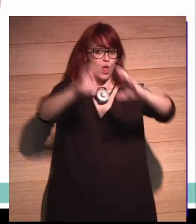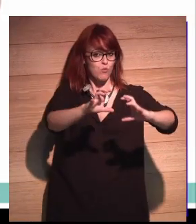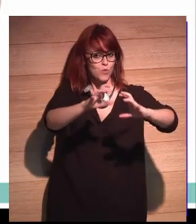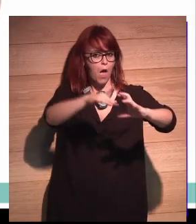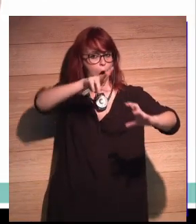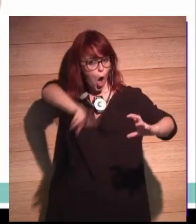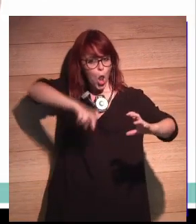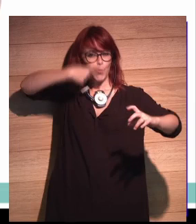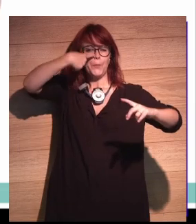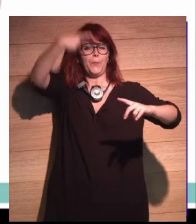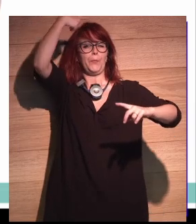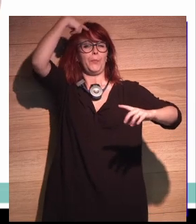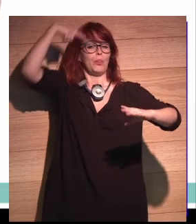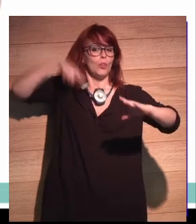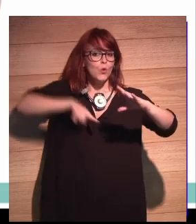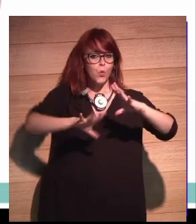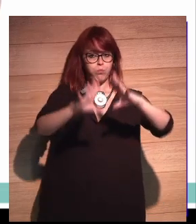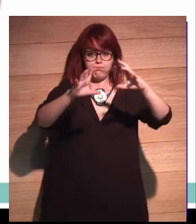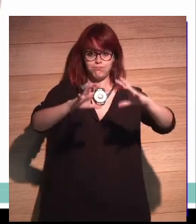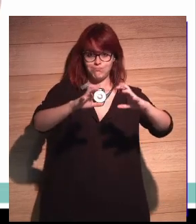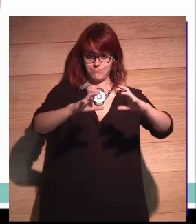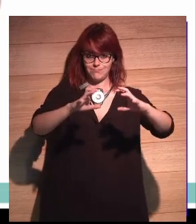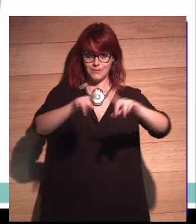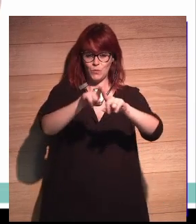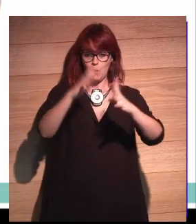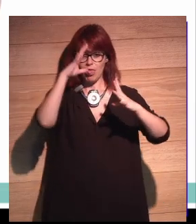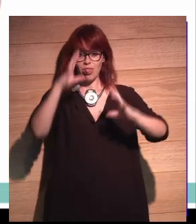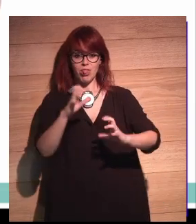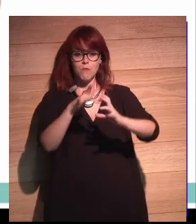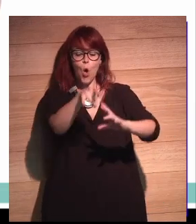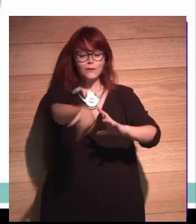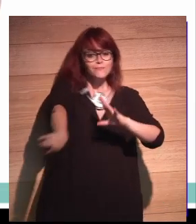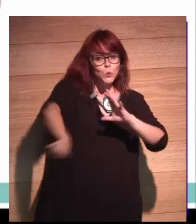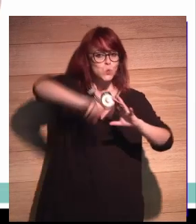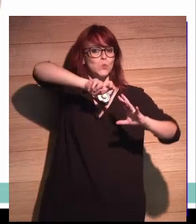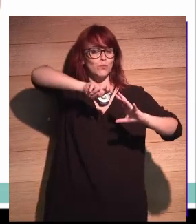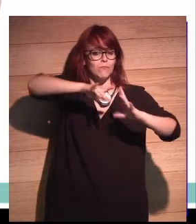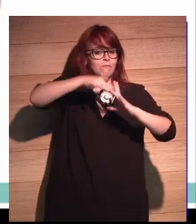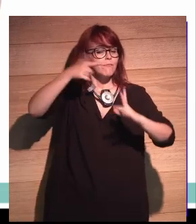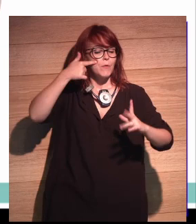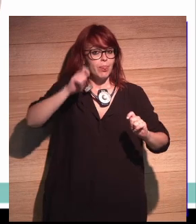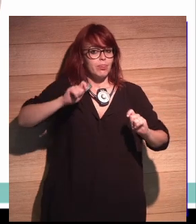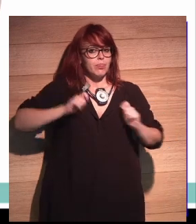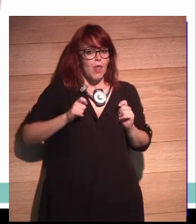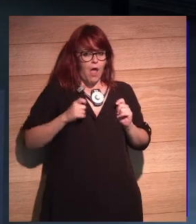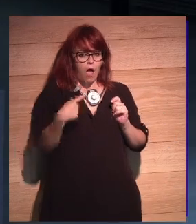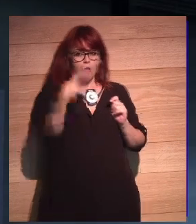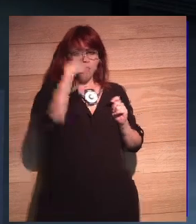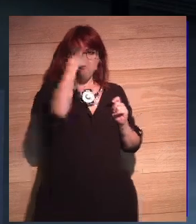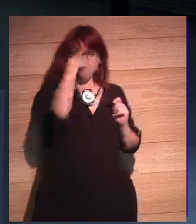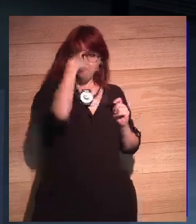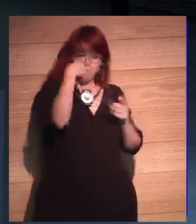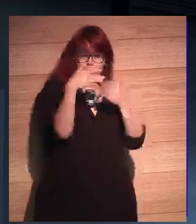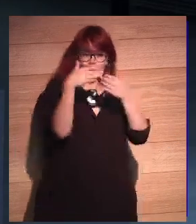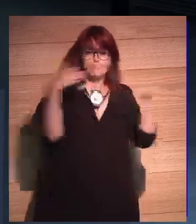mete directamente en él, y el olor, el aroma, es una manera muy potente de entrar en la mente de la gente.